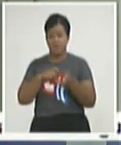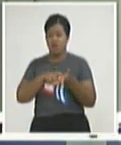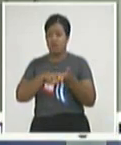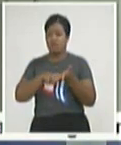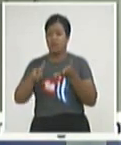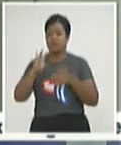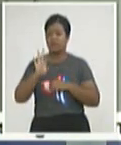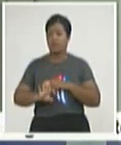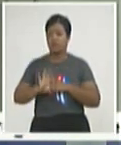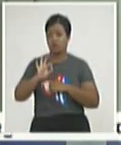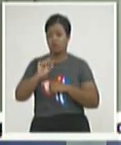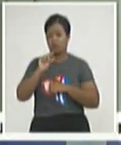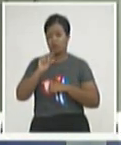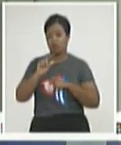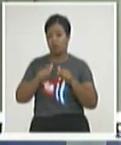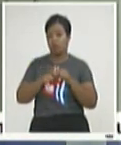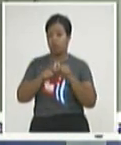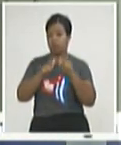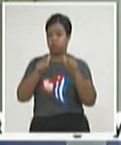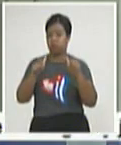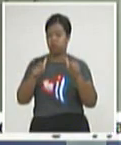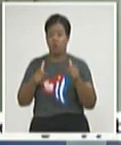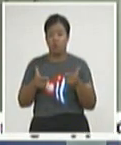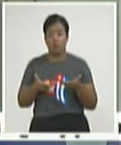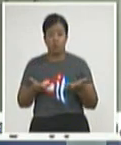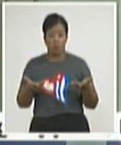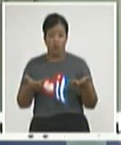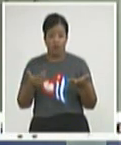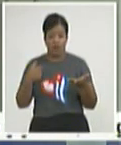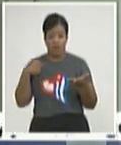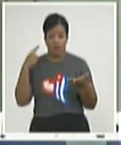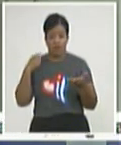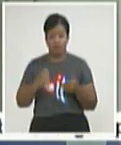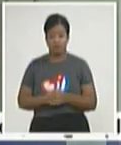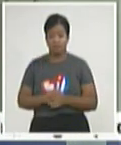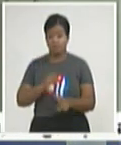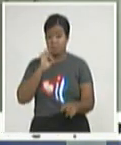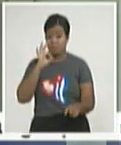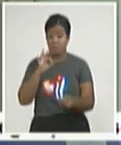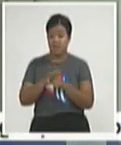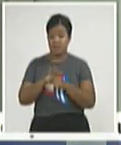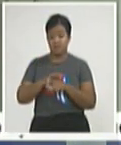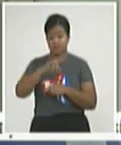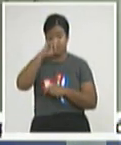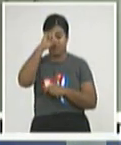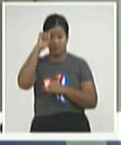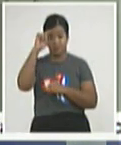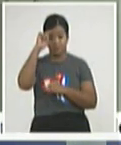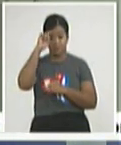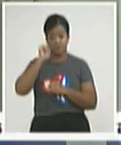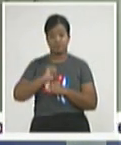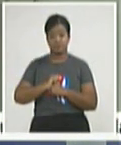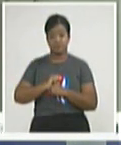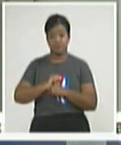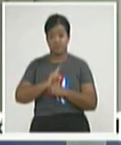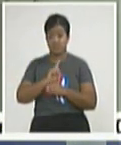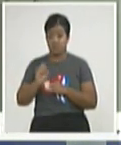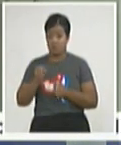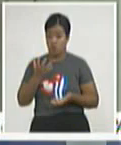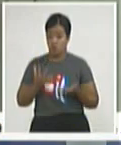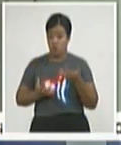mayor porciento de las muestras procesadas ayer, en primer lugar Santi Espíritus,